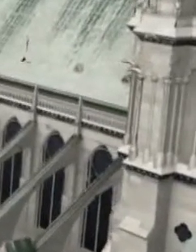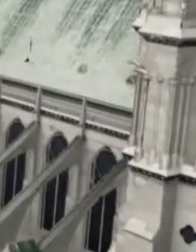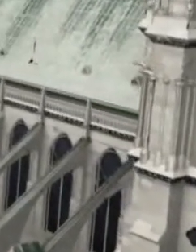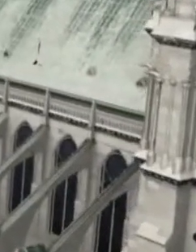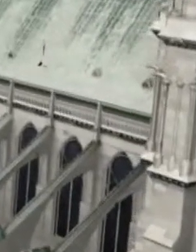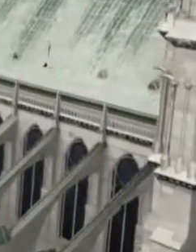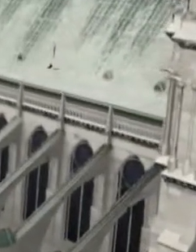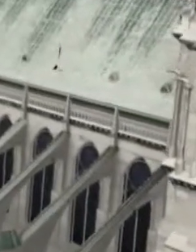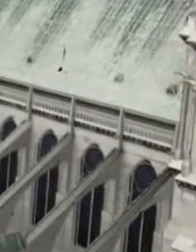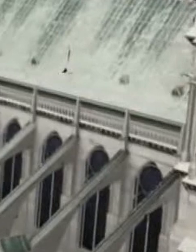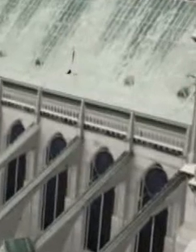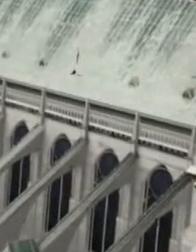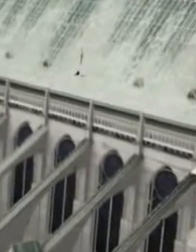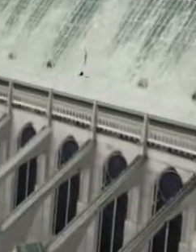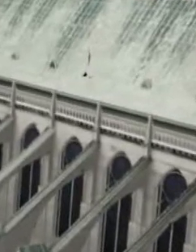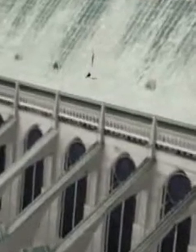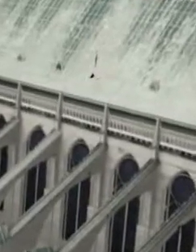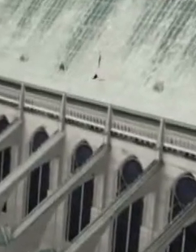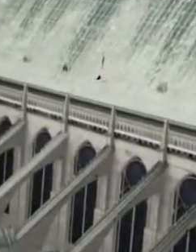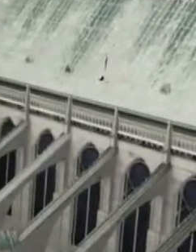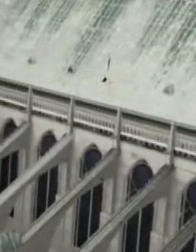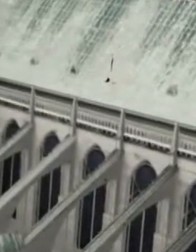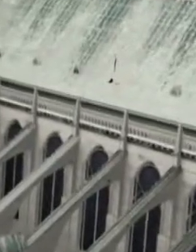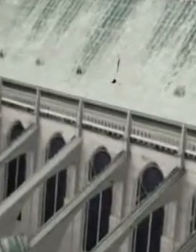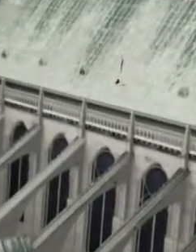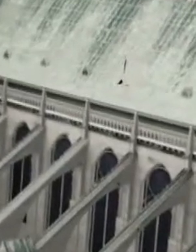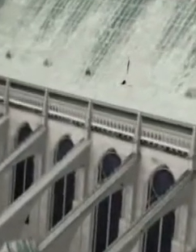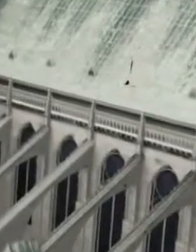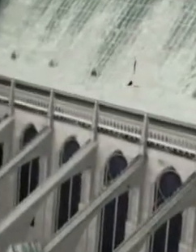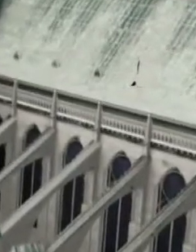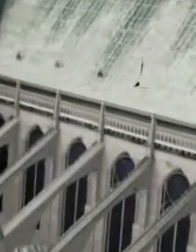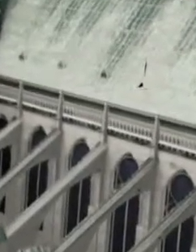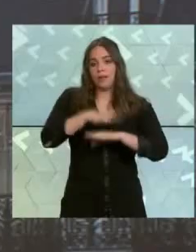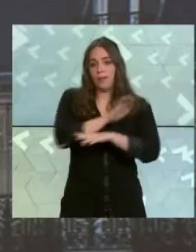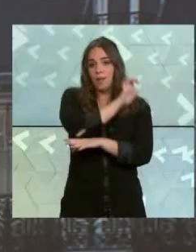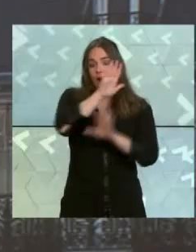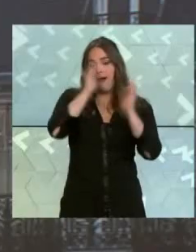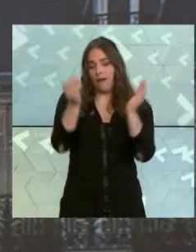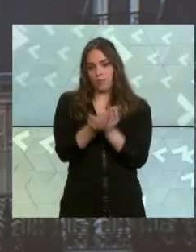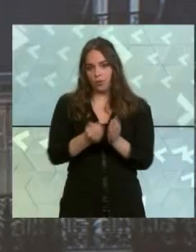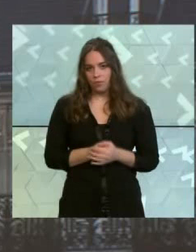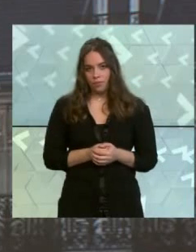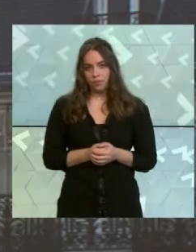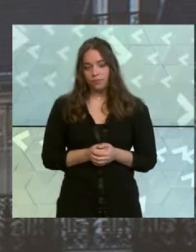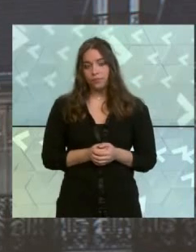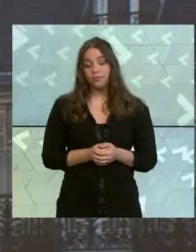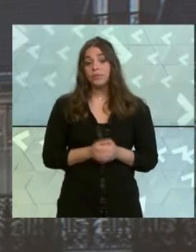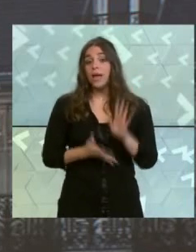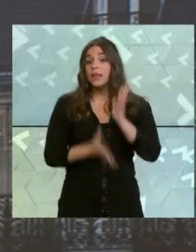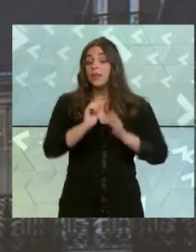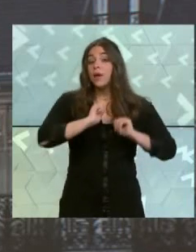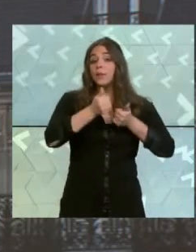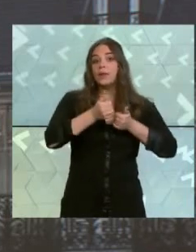restauración un fallo técnico en estos trabajos pudo desencadenar el fuego el incendio se inició justo